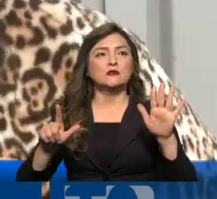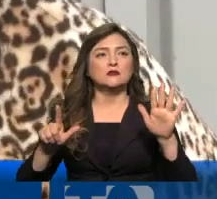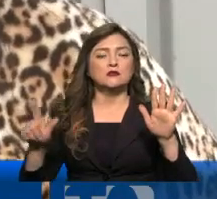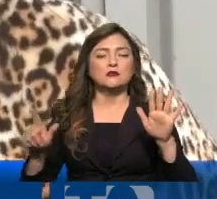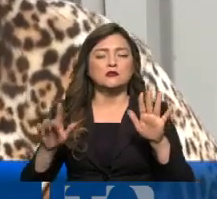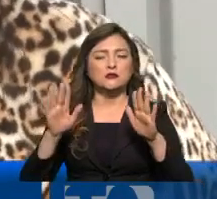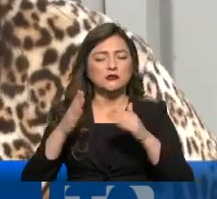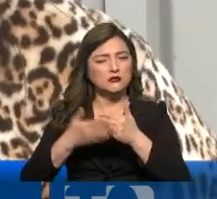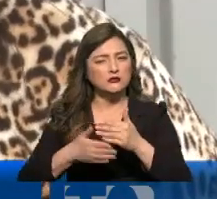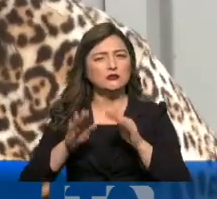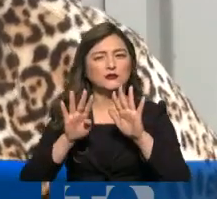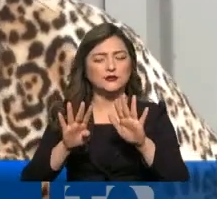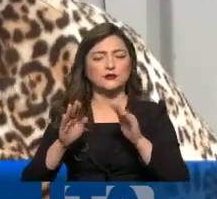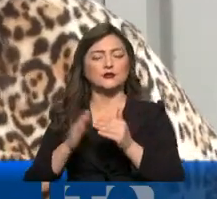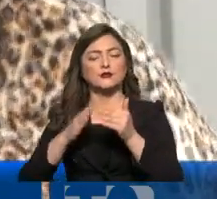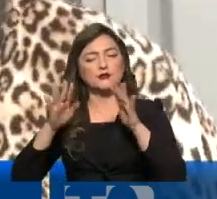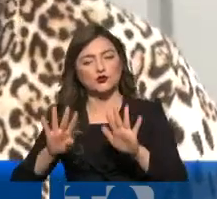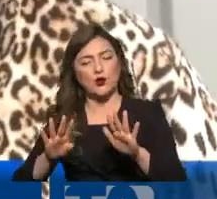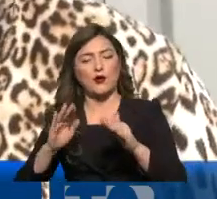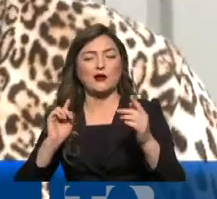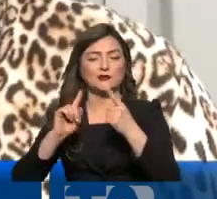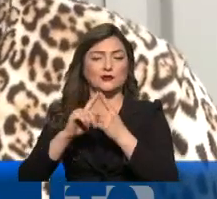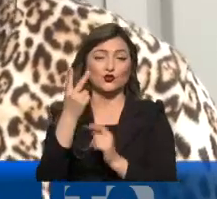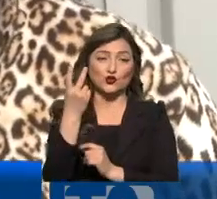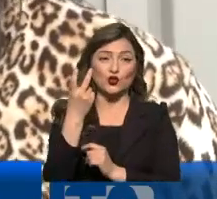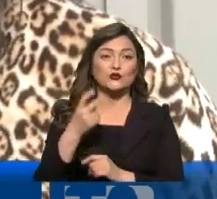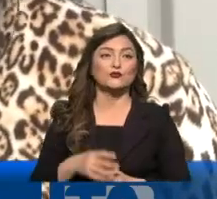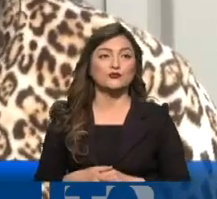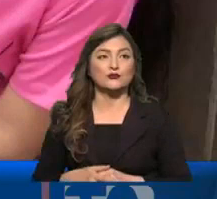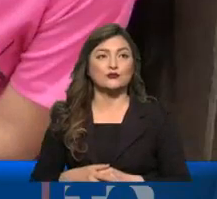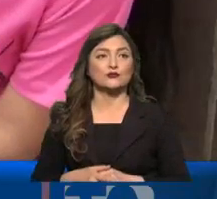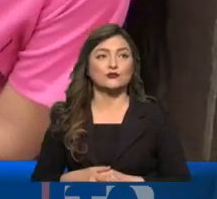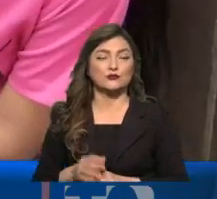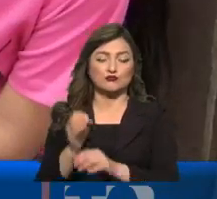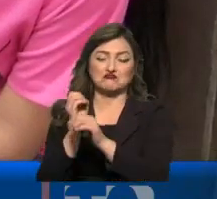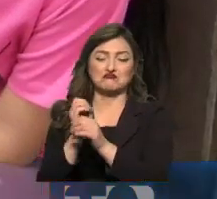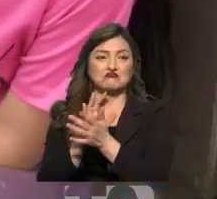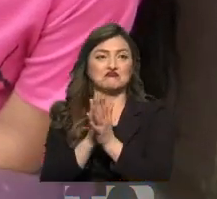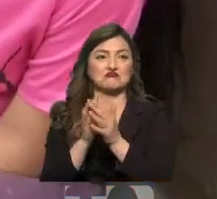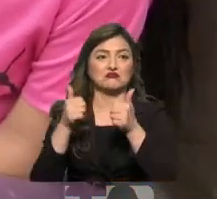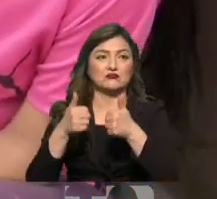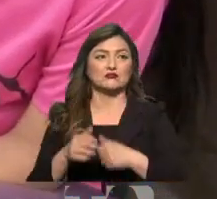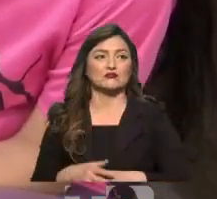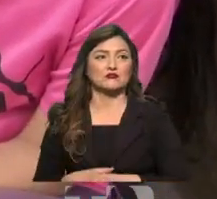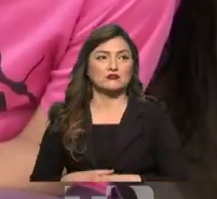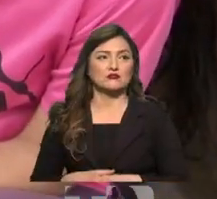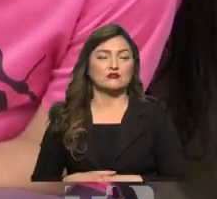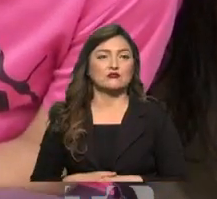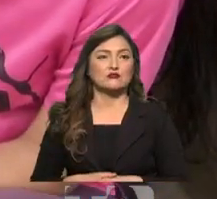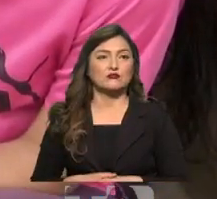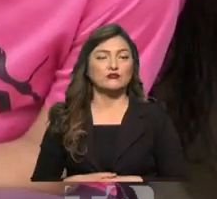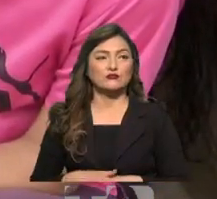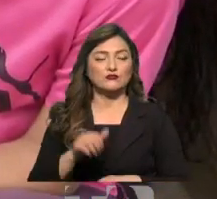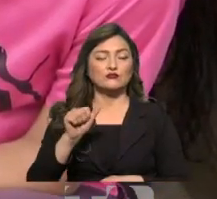ella, y desde las 9 hasta las 12 la pequeña. Claro, bueno, que no están obligando. A, E, I,